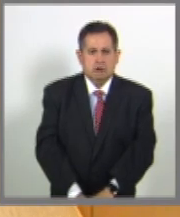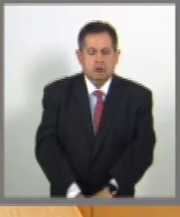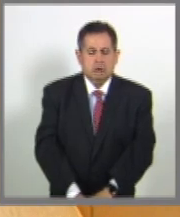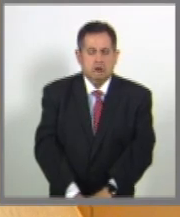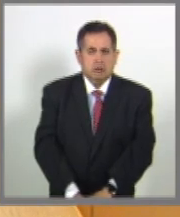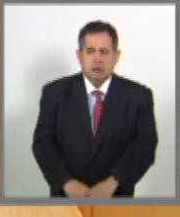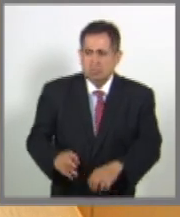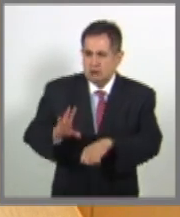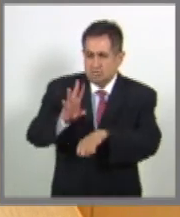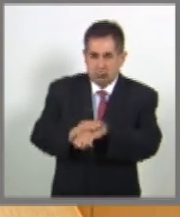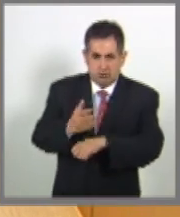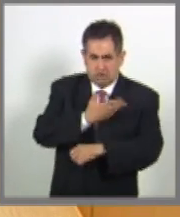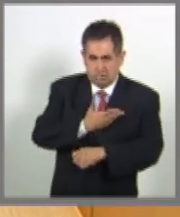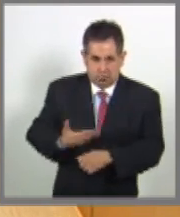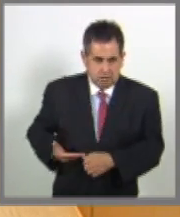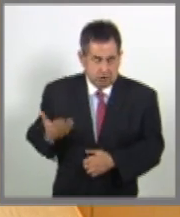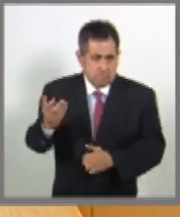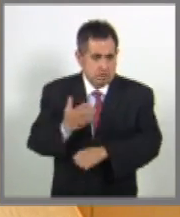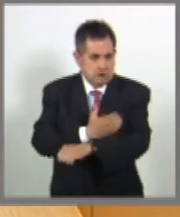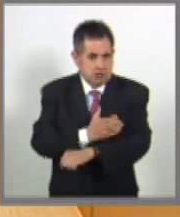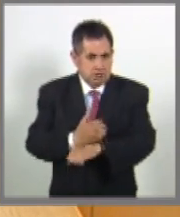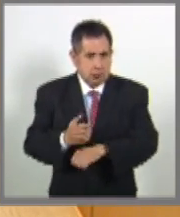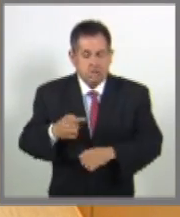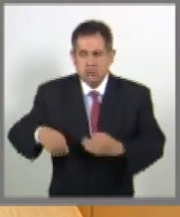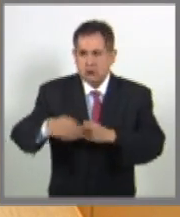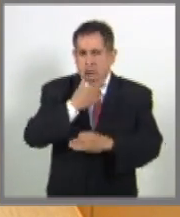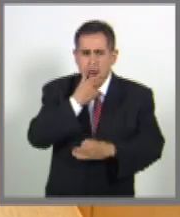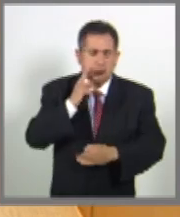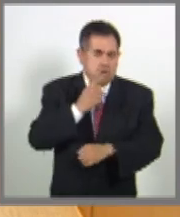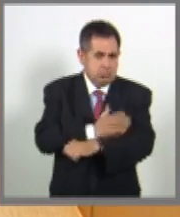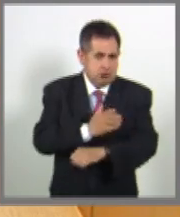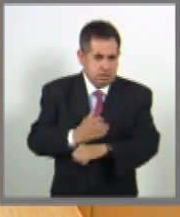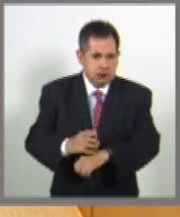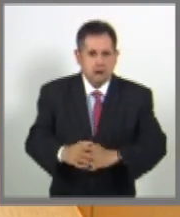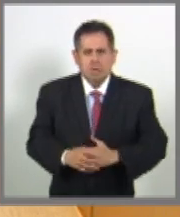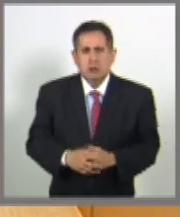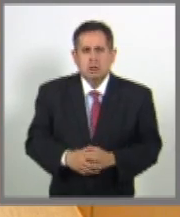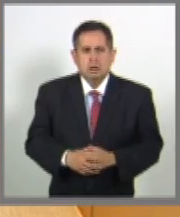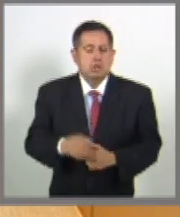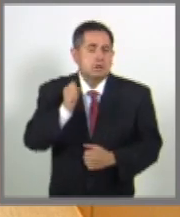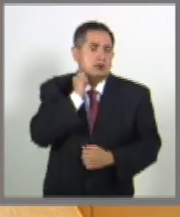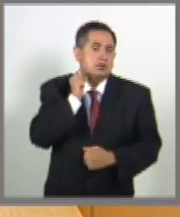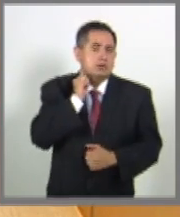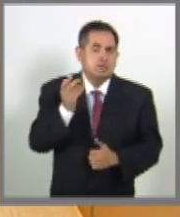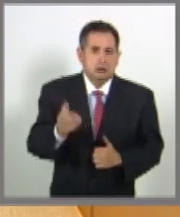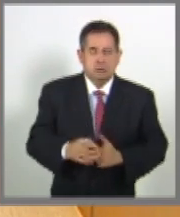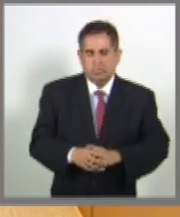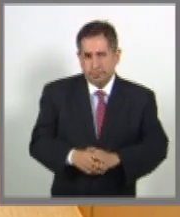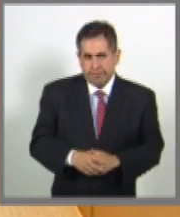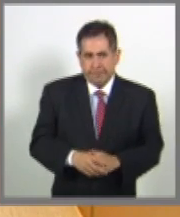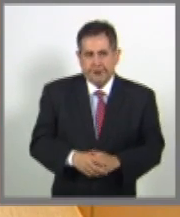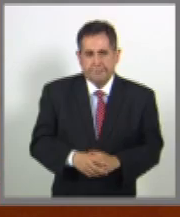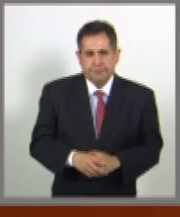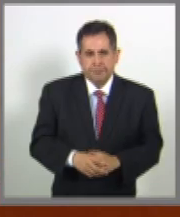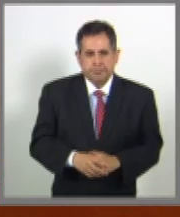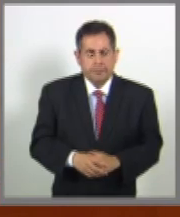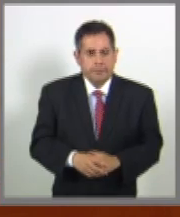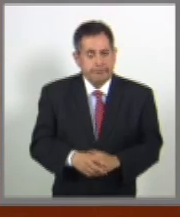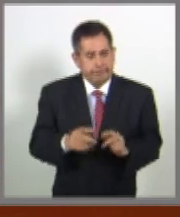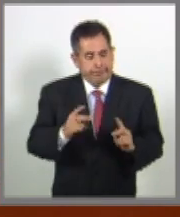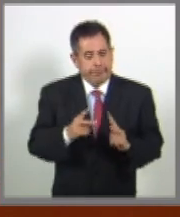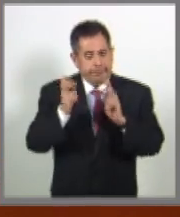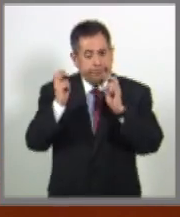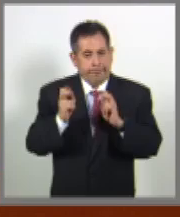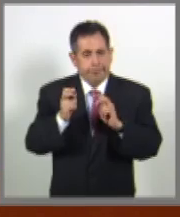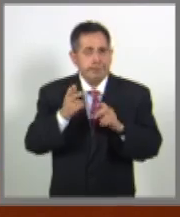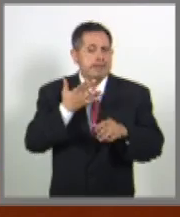Con el permiso de la presidencia, compañeras y compañeros senadores, el robo de